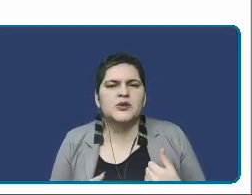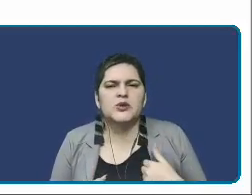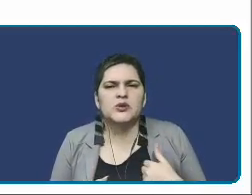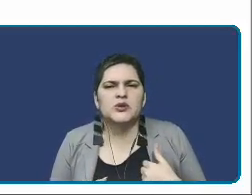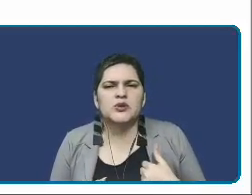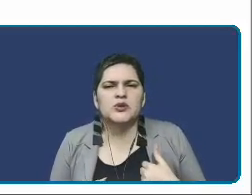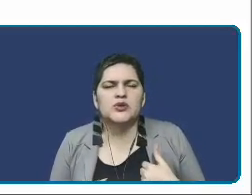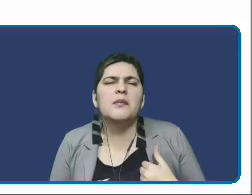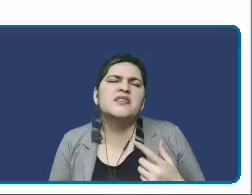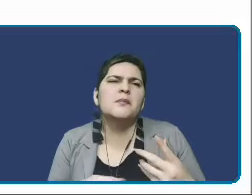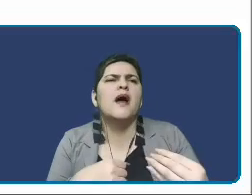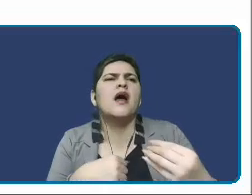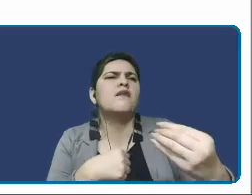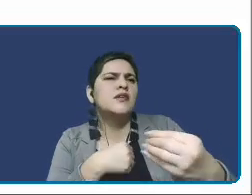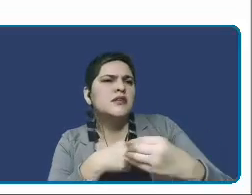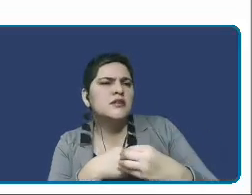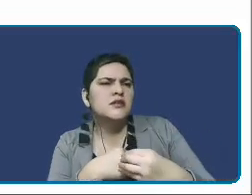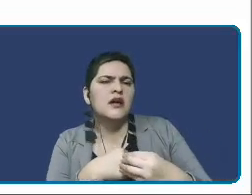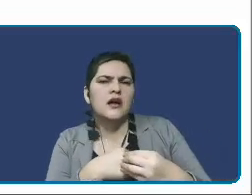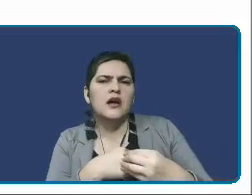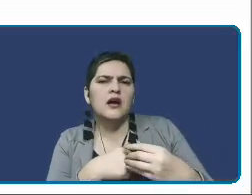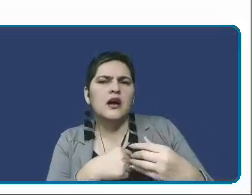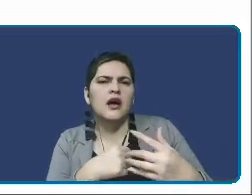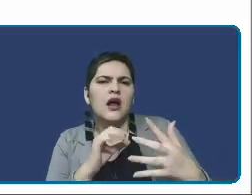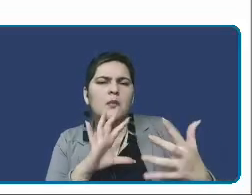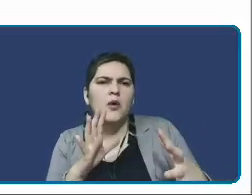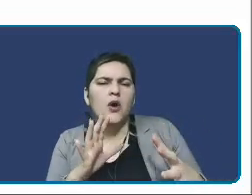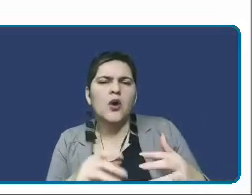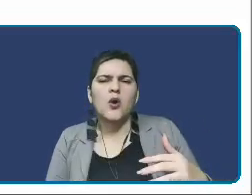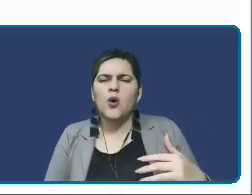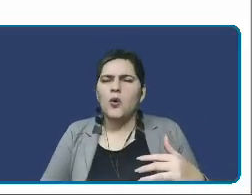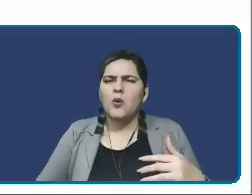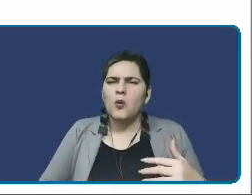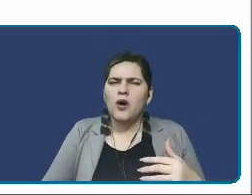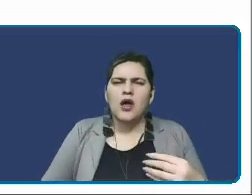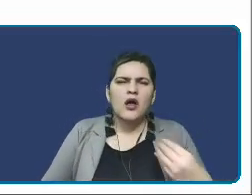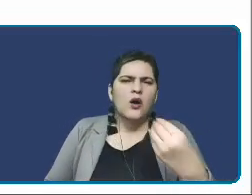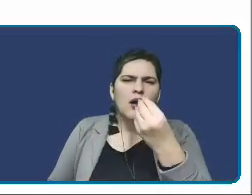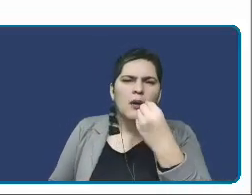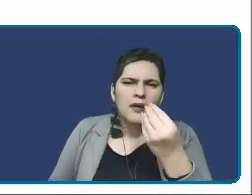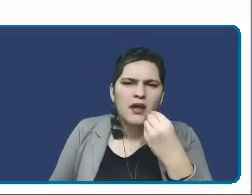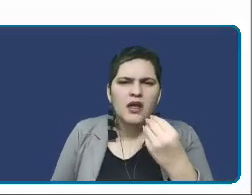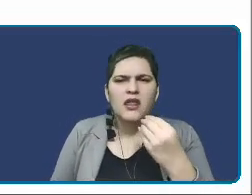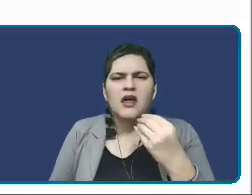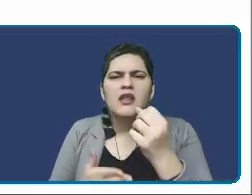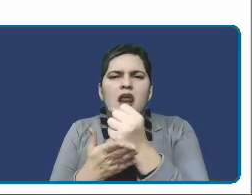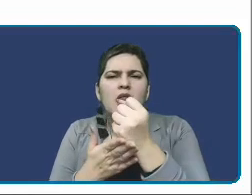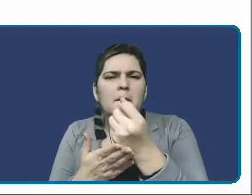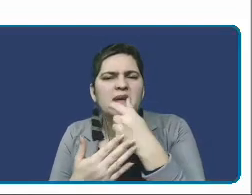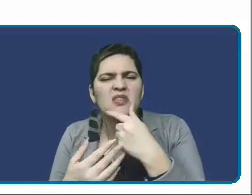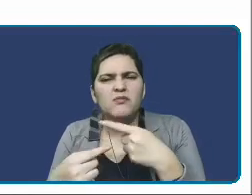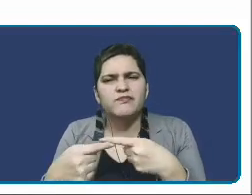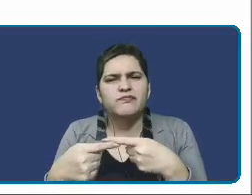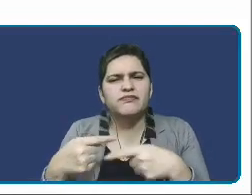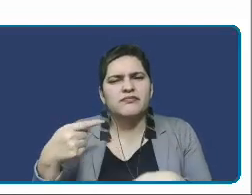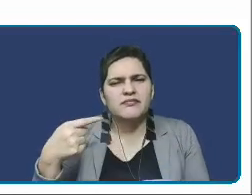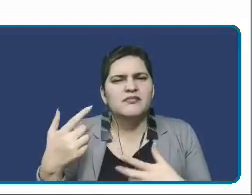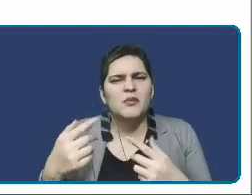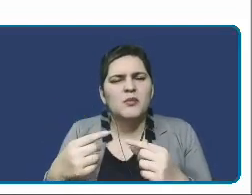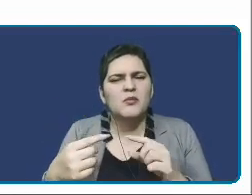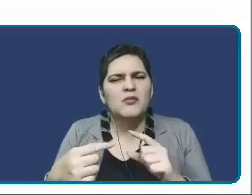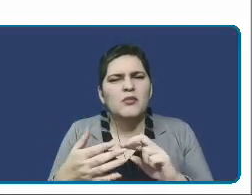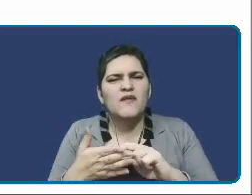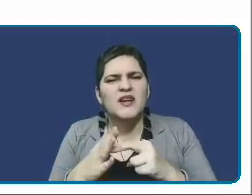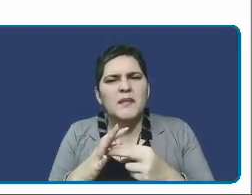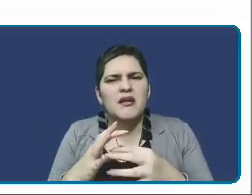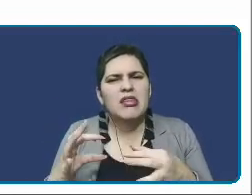que si se me alteró la microbiota porque tomé antibióticos o porque tengo